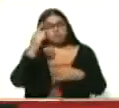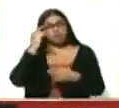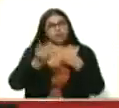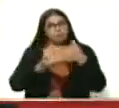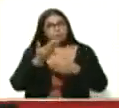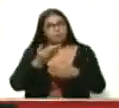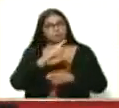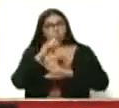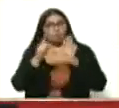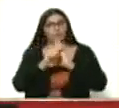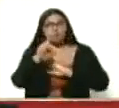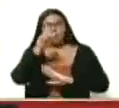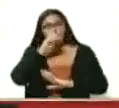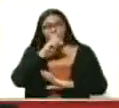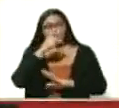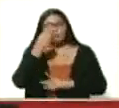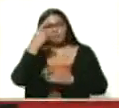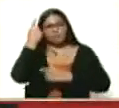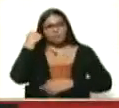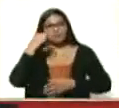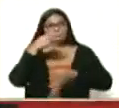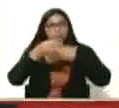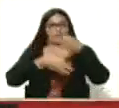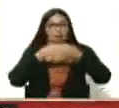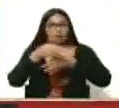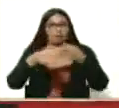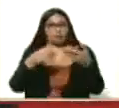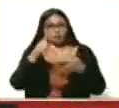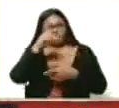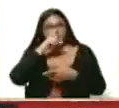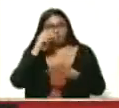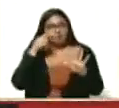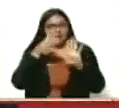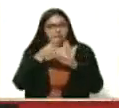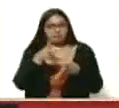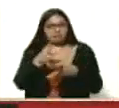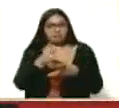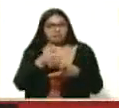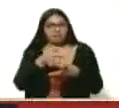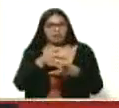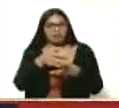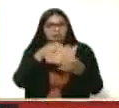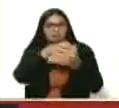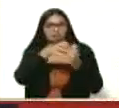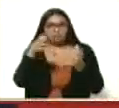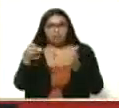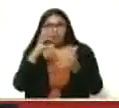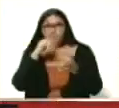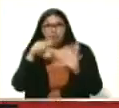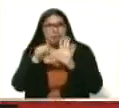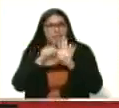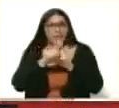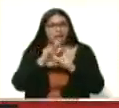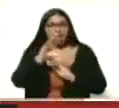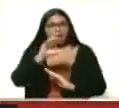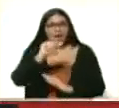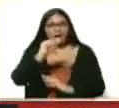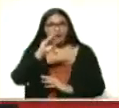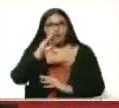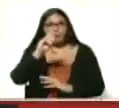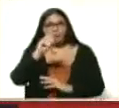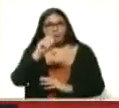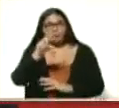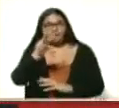se cumple un año, el día de ayer conversábamos, se cumple un año de lo que es la extracción ilegal de Alex Saab de Cabo Verde a